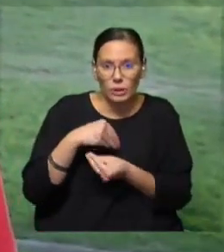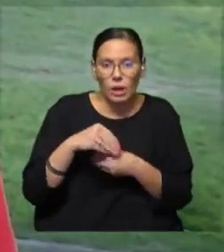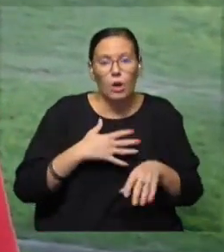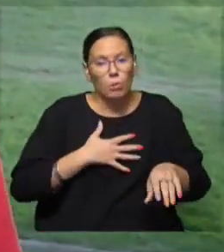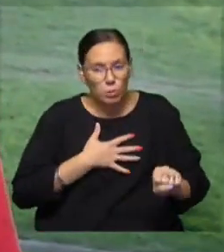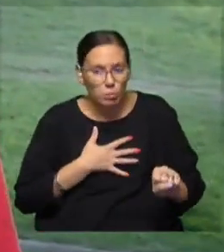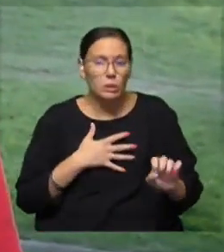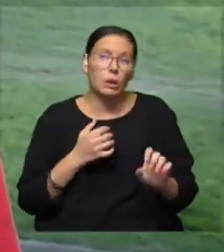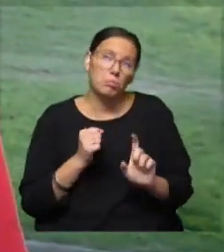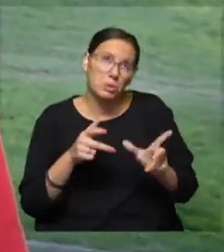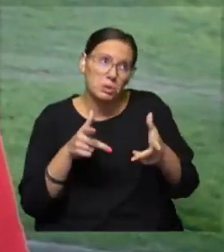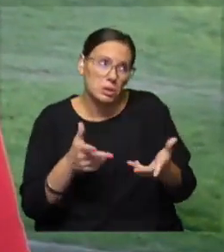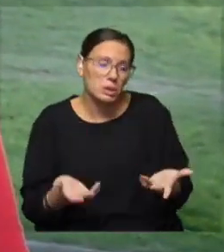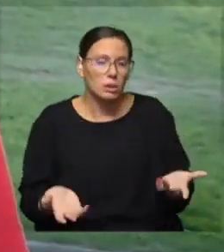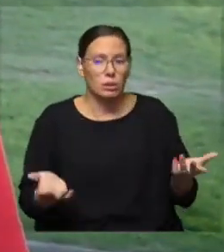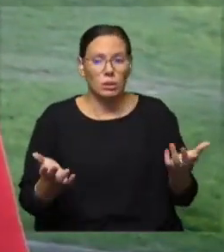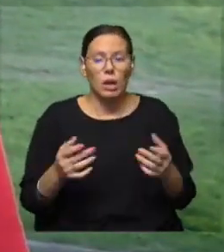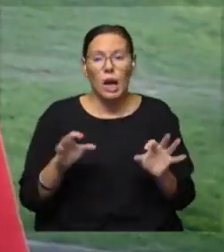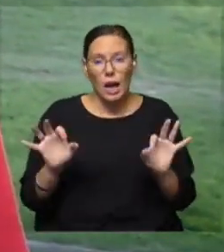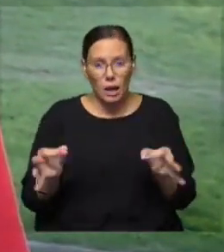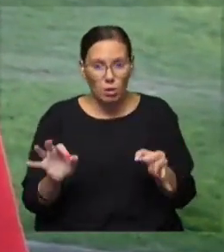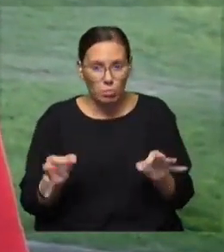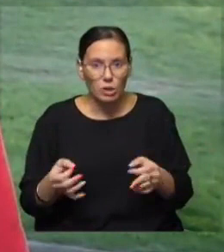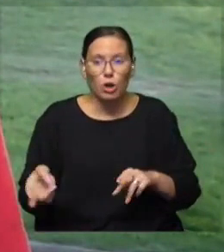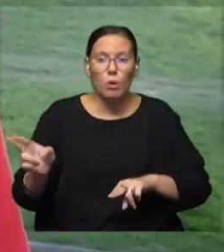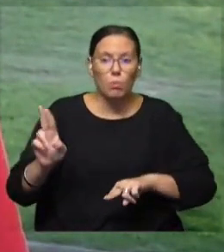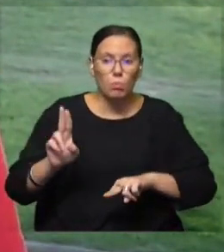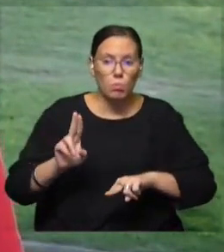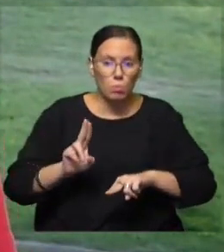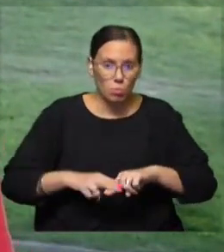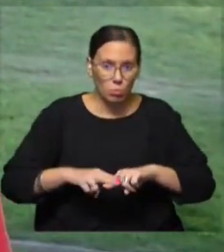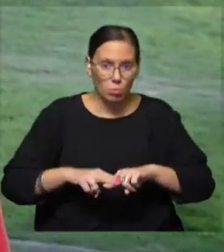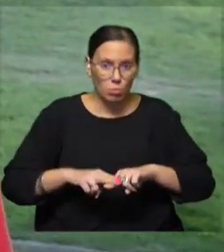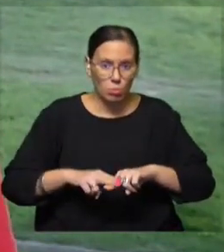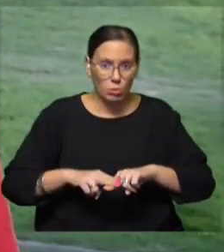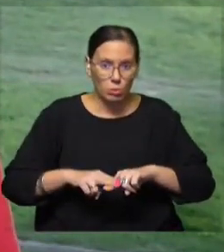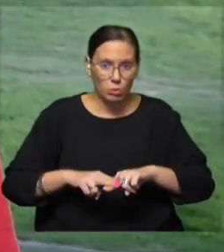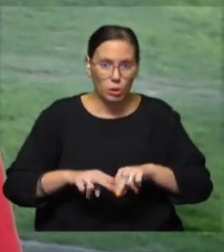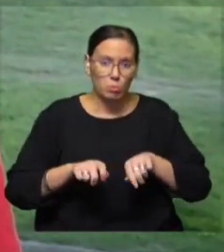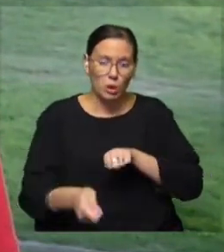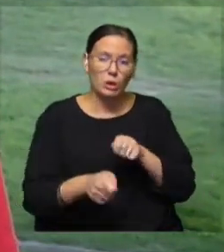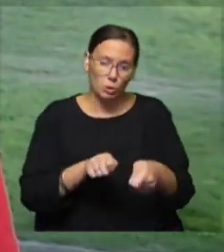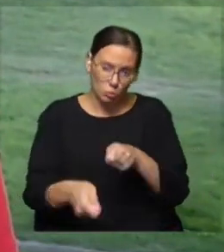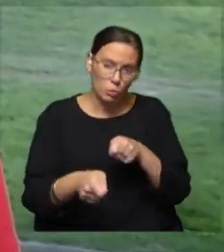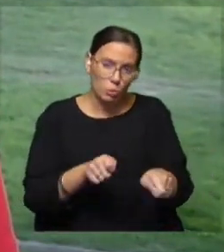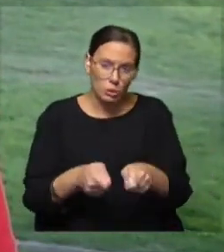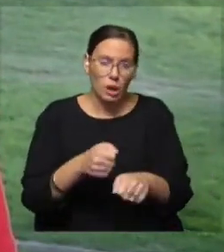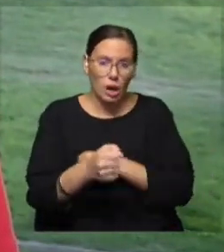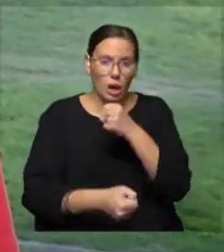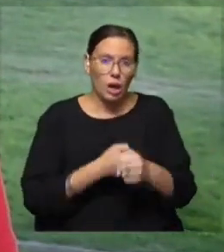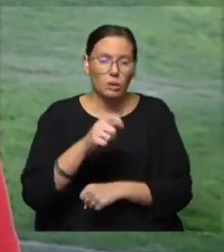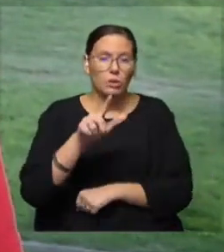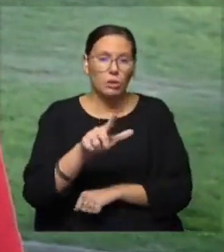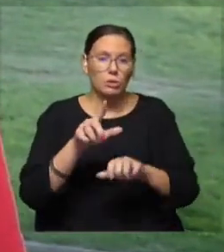comprometida, por decirlo de alguna manera. Un hermano que falleció a consecuencia de la tortura en el año